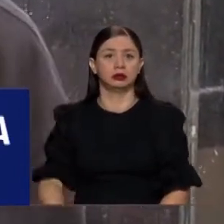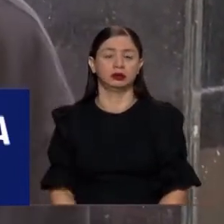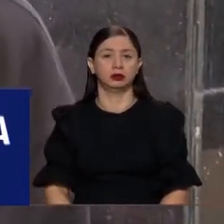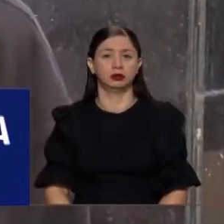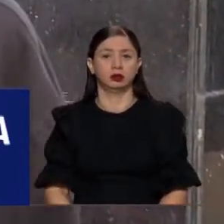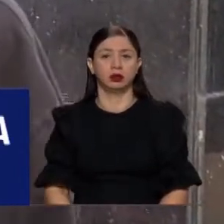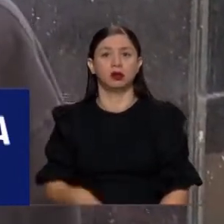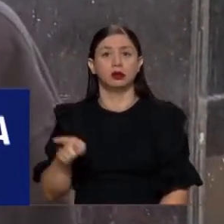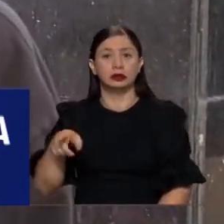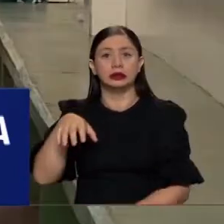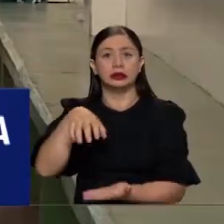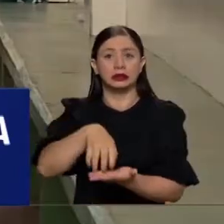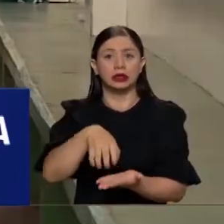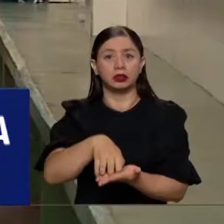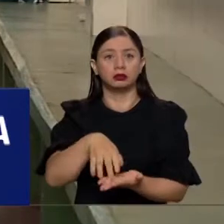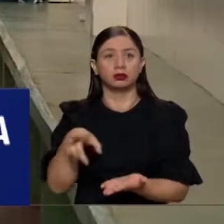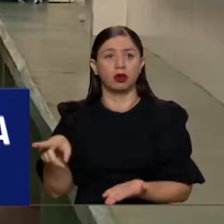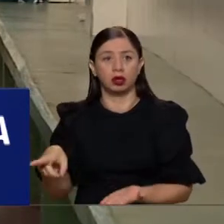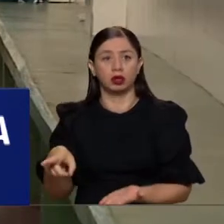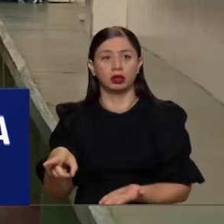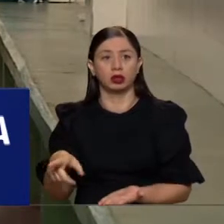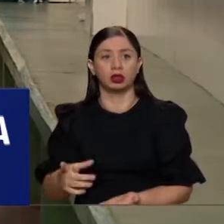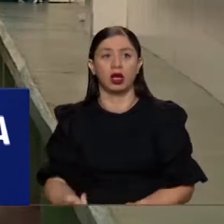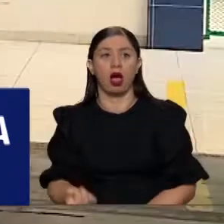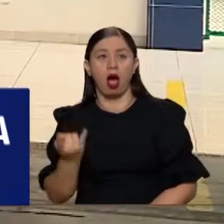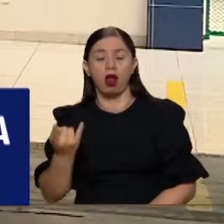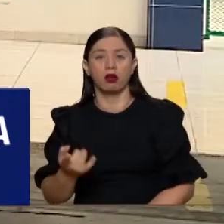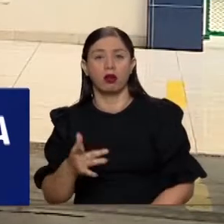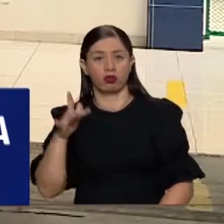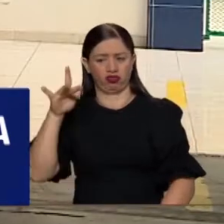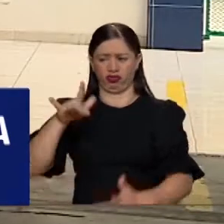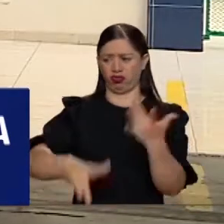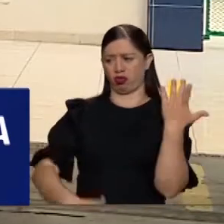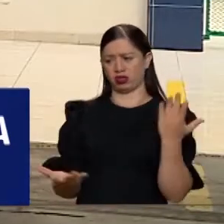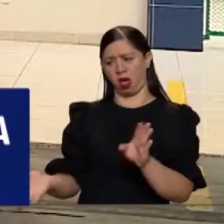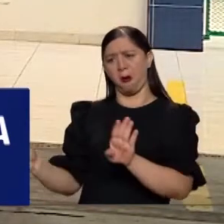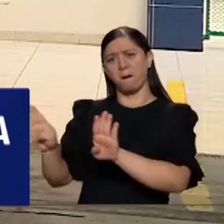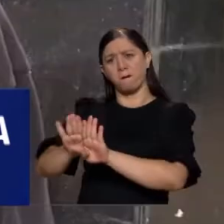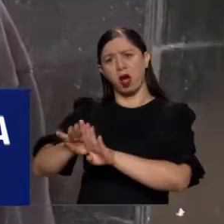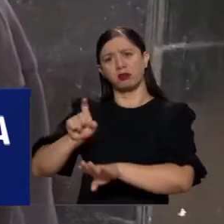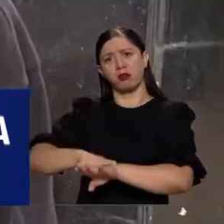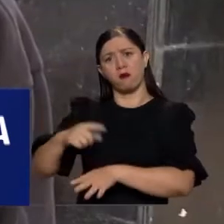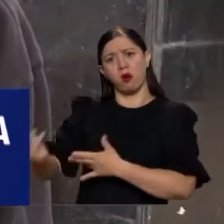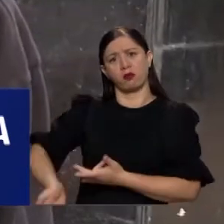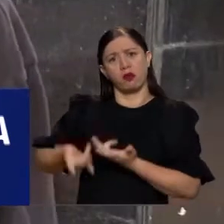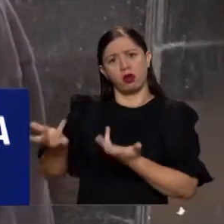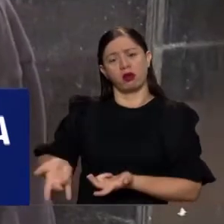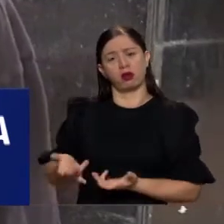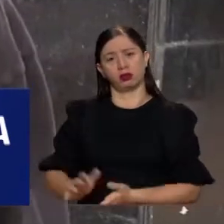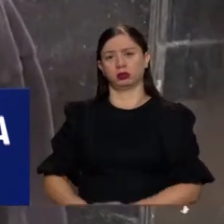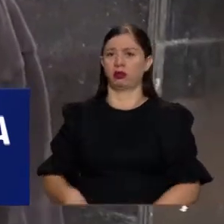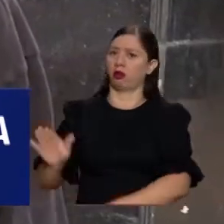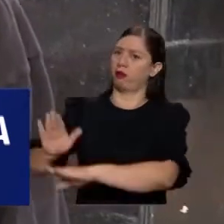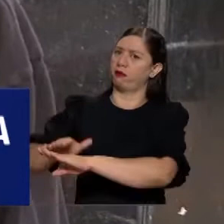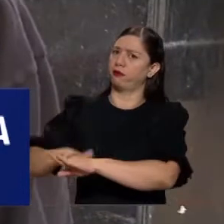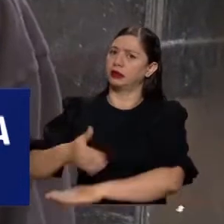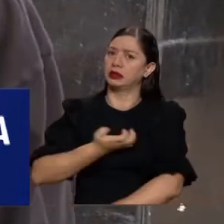de ese centro. Y pues no es como conveniente que lo hayan cerrado tanto tiempo. Yo le pido a la alcaldía